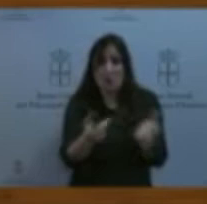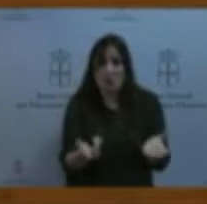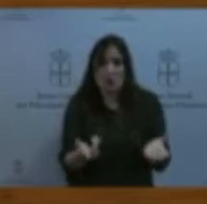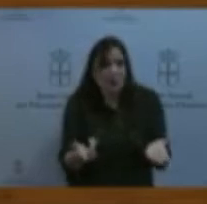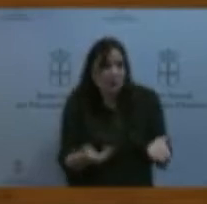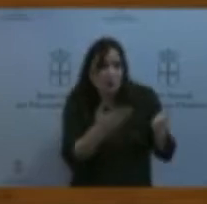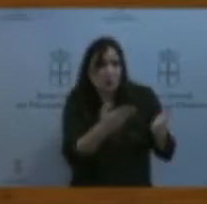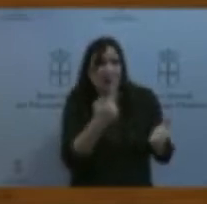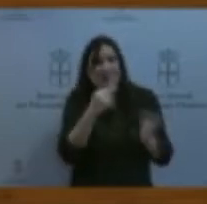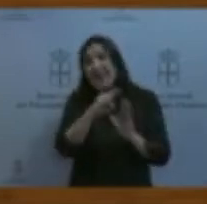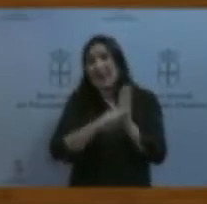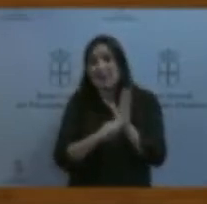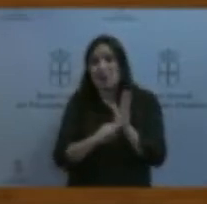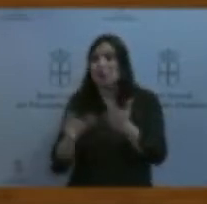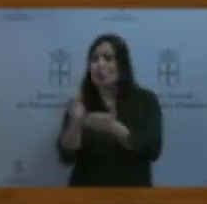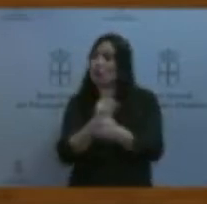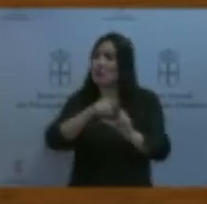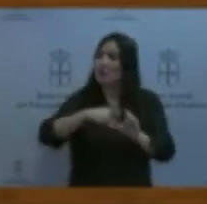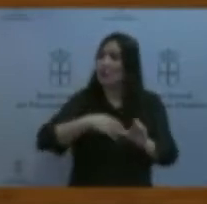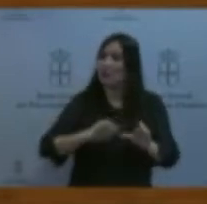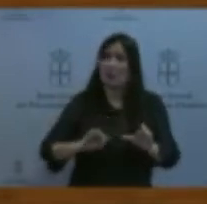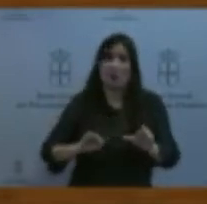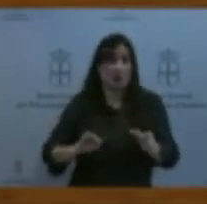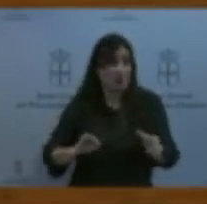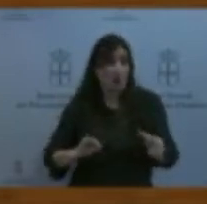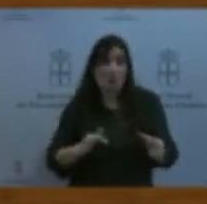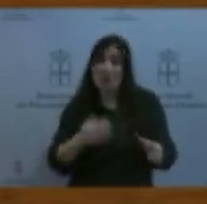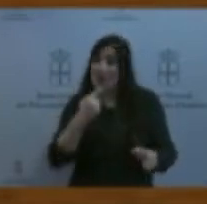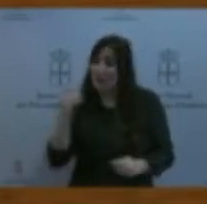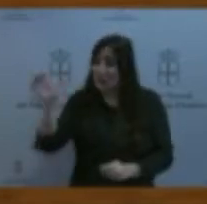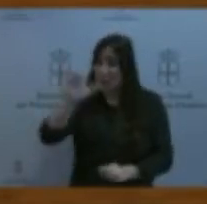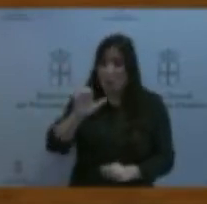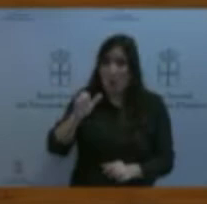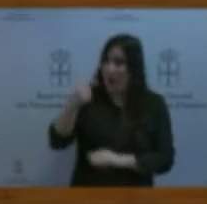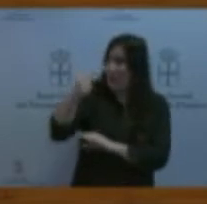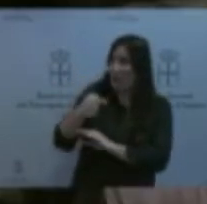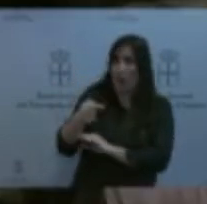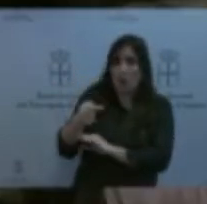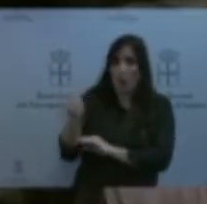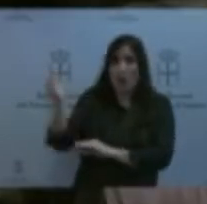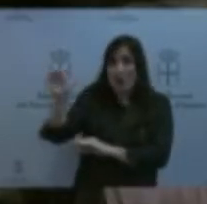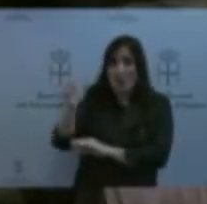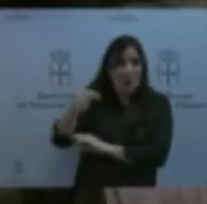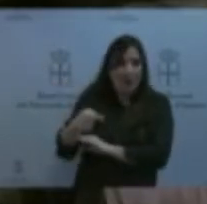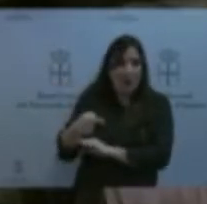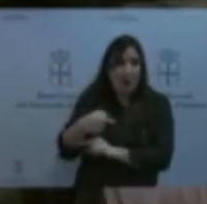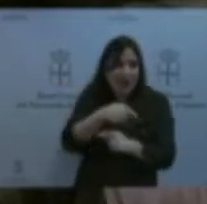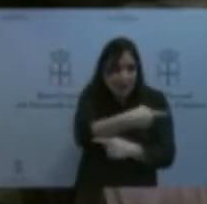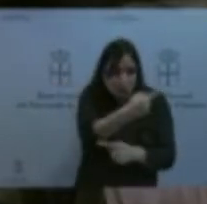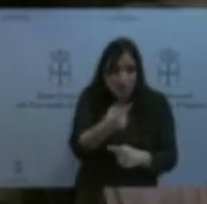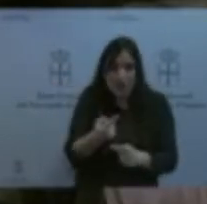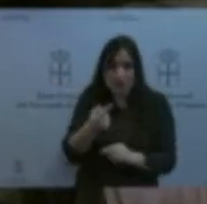parte, que además se supeditan a lo que dice Europa, Europa no dice esto lo dicen ustedes. Esta es una decisión política que ustedes toman y que, desde